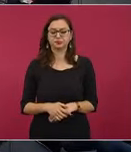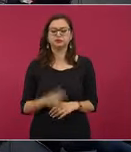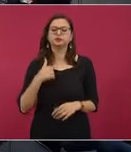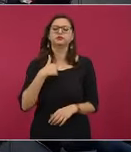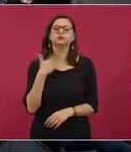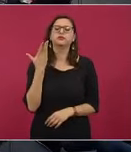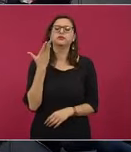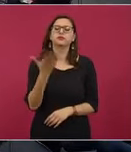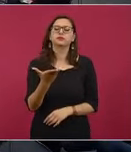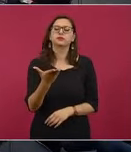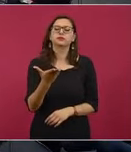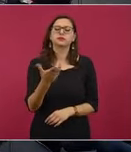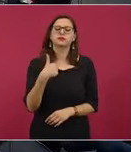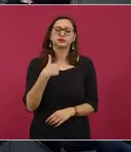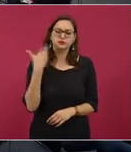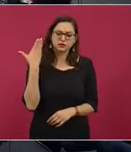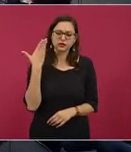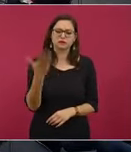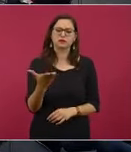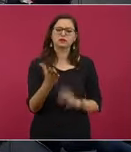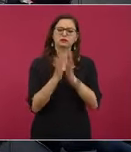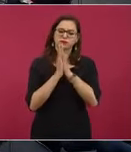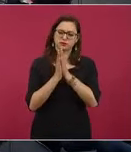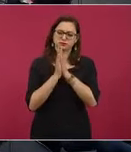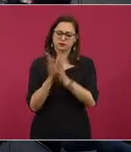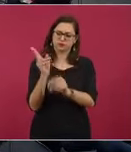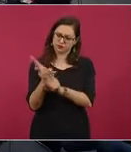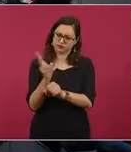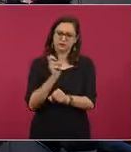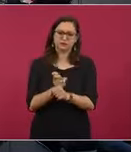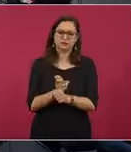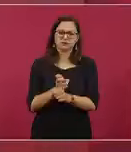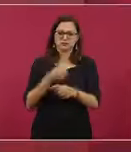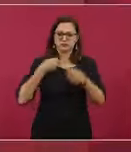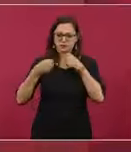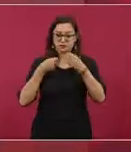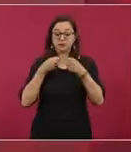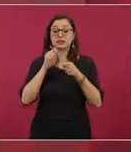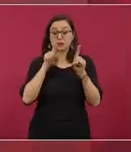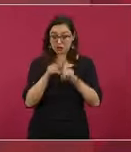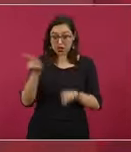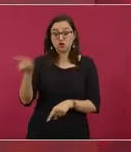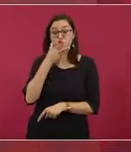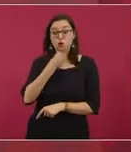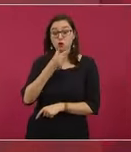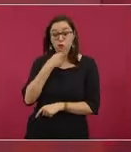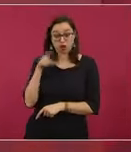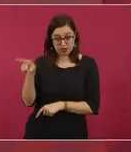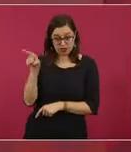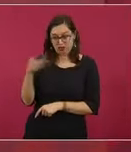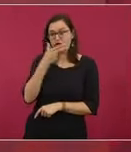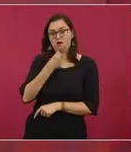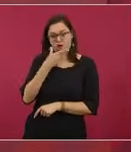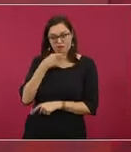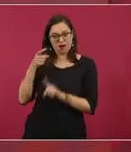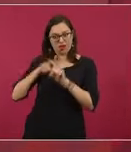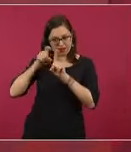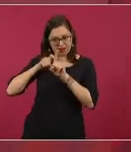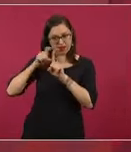Yo le pido que le manden la invitación. Sí. ¿Es el caricaturista y otra persona?